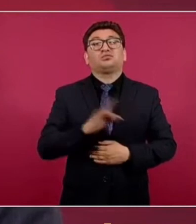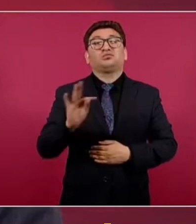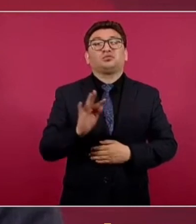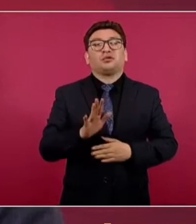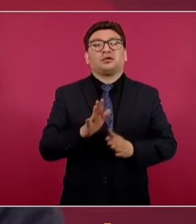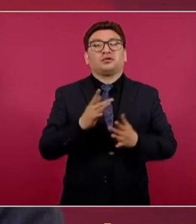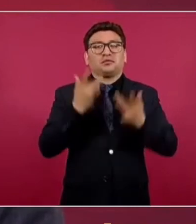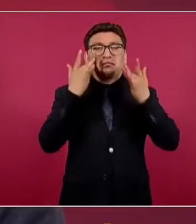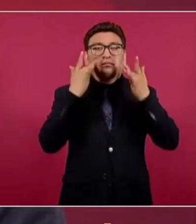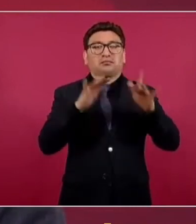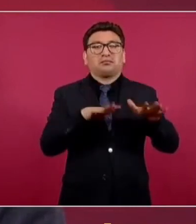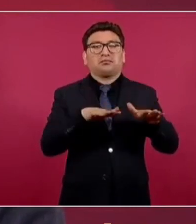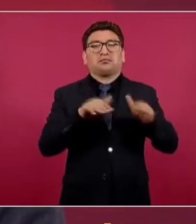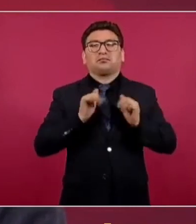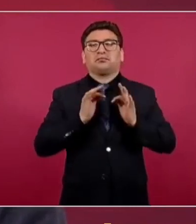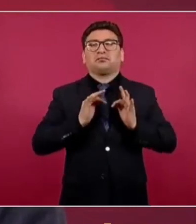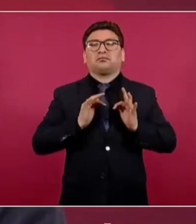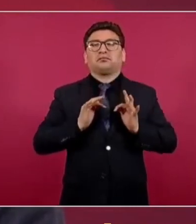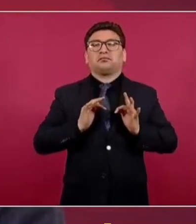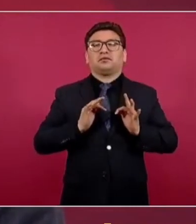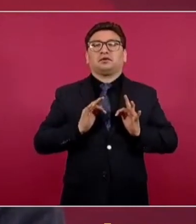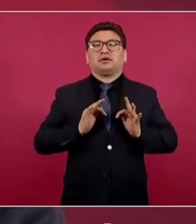retirar tranquilo,